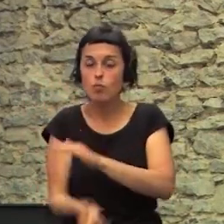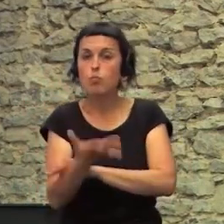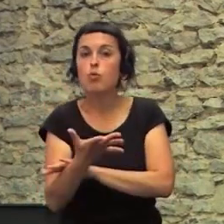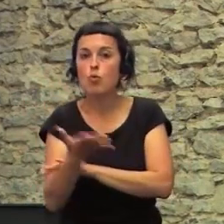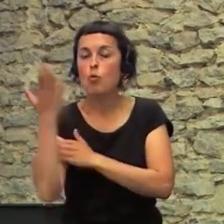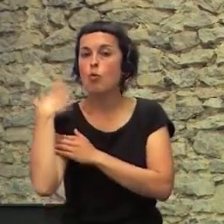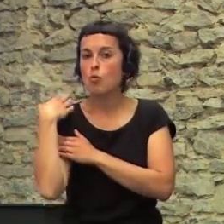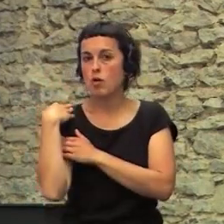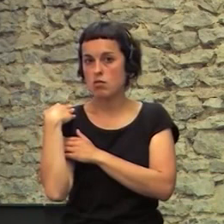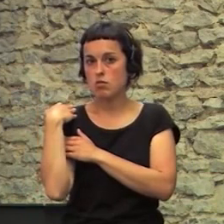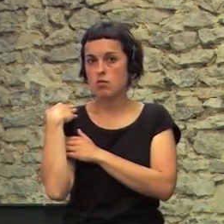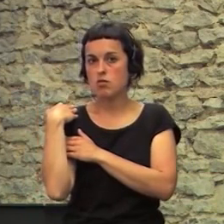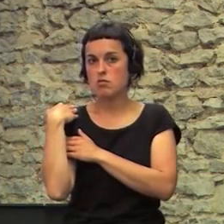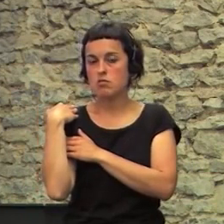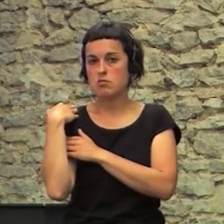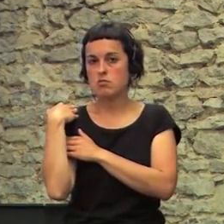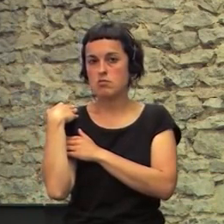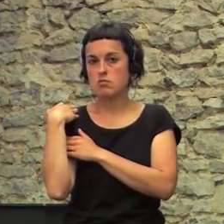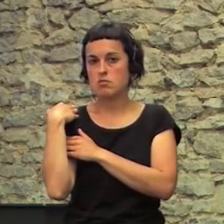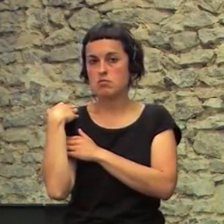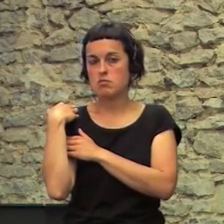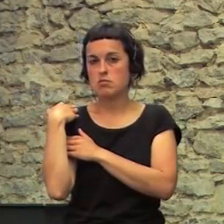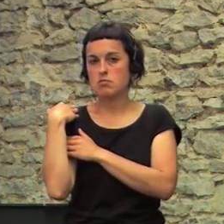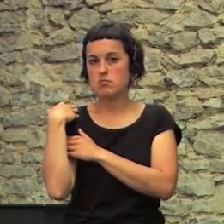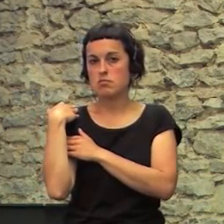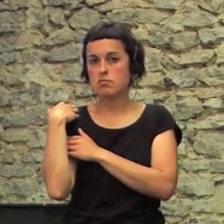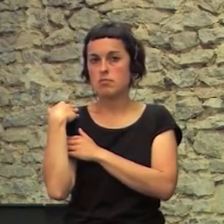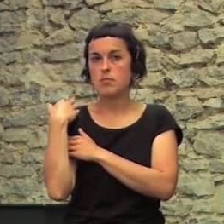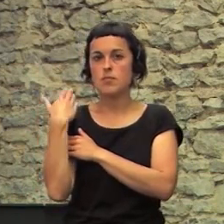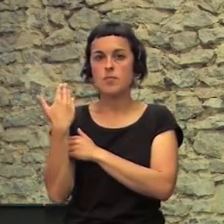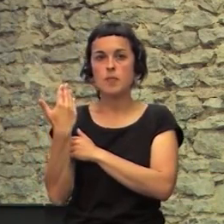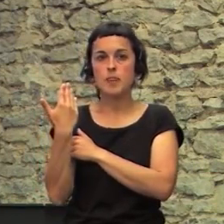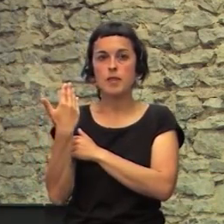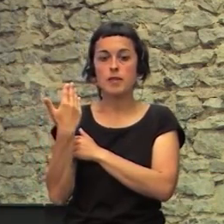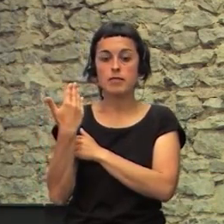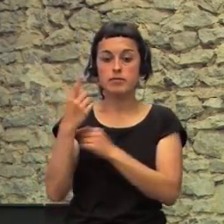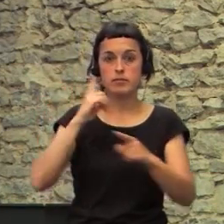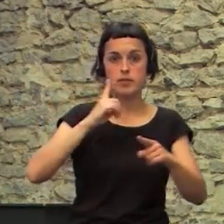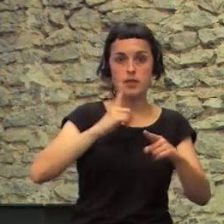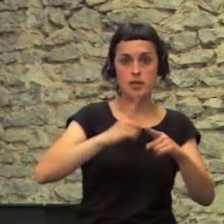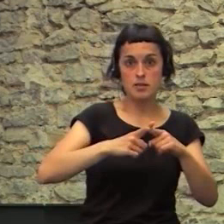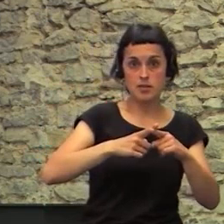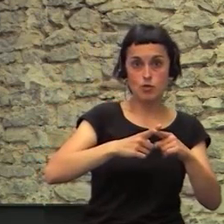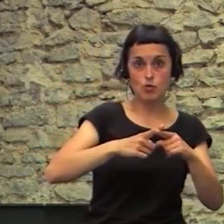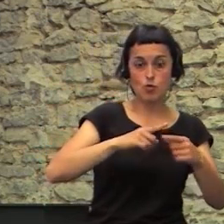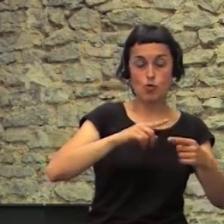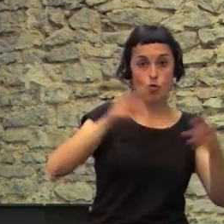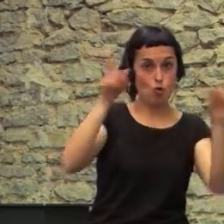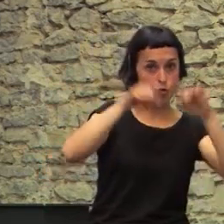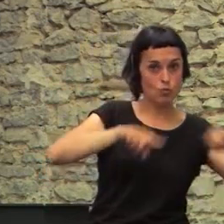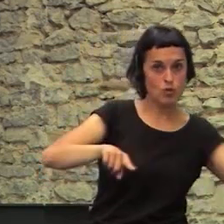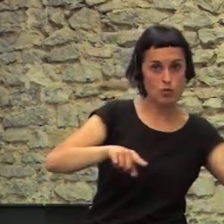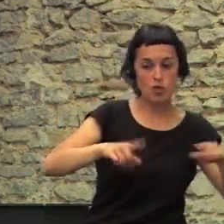hay una, como decían, discordancia entre el sexo cromosómico, las gónadas y los